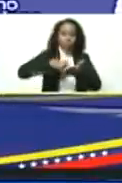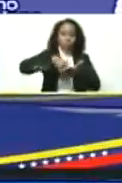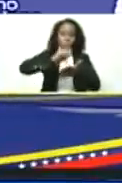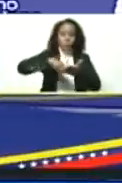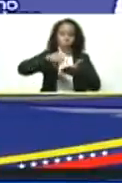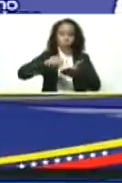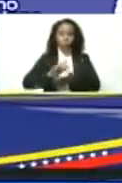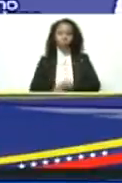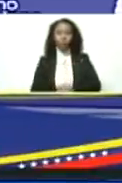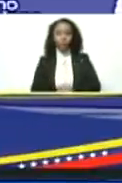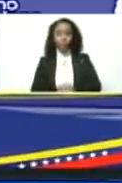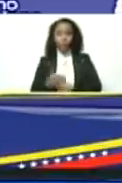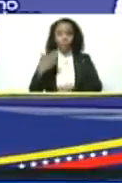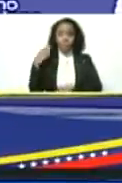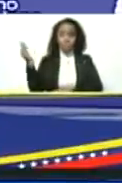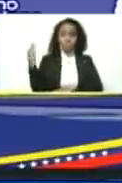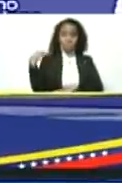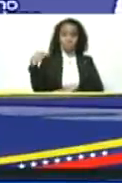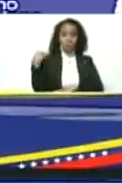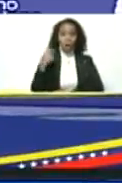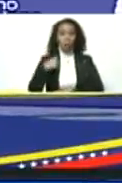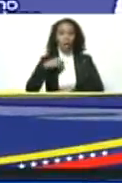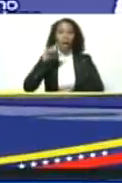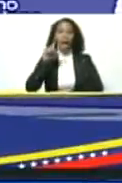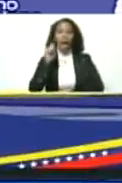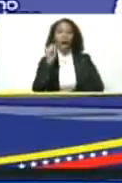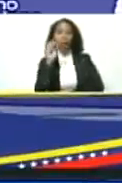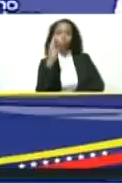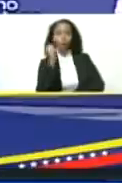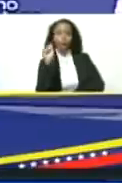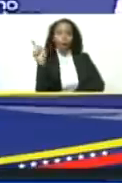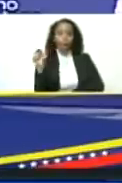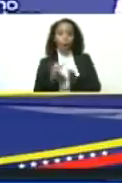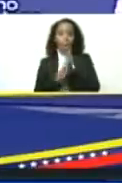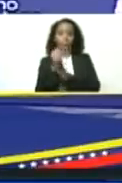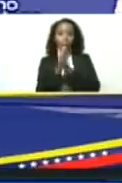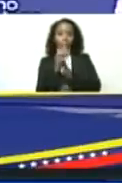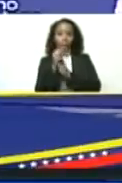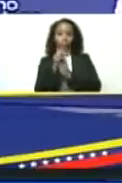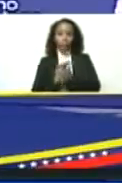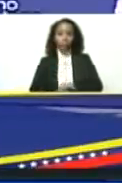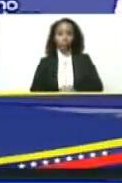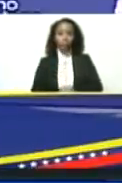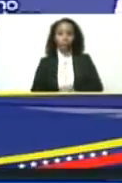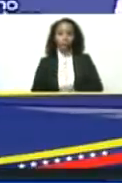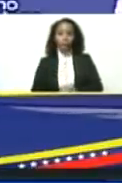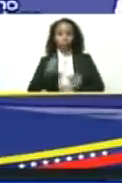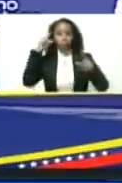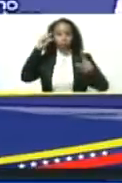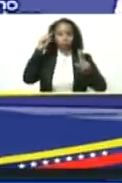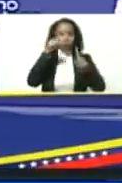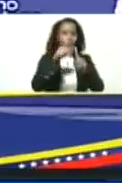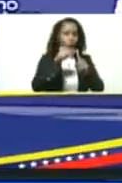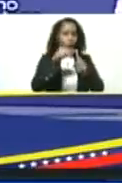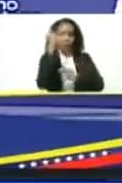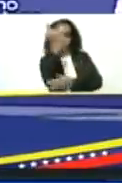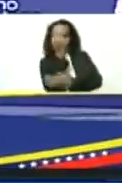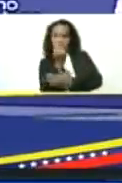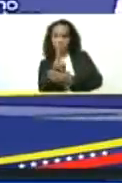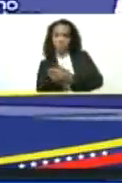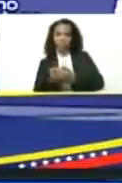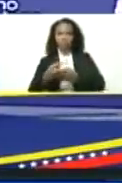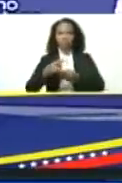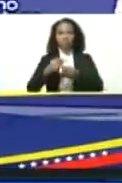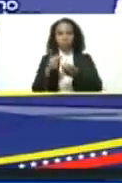Me dicen, Laura, tiene un emprendimiento dedicado al diseño y confección